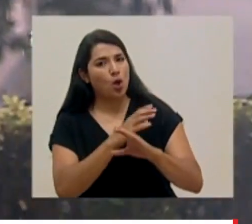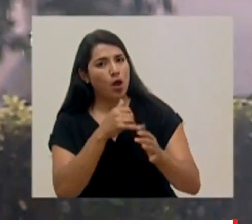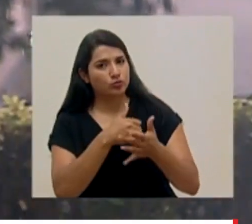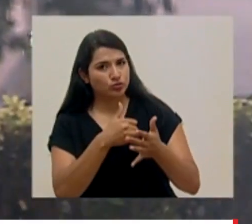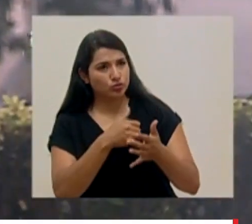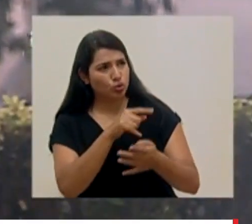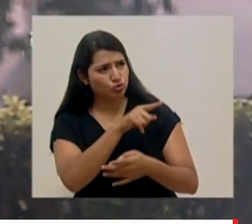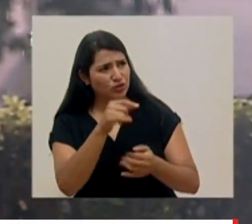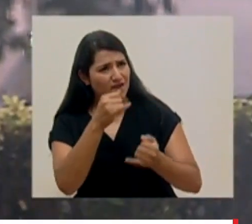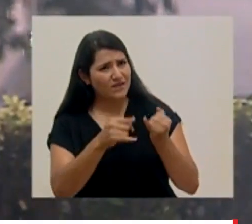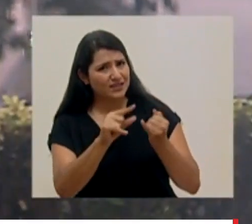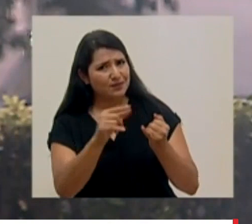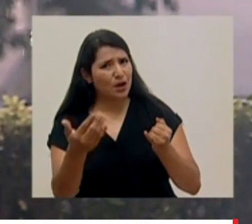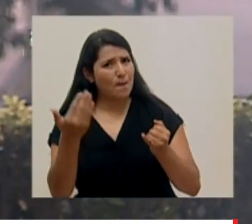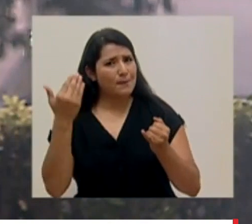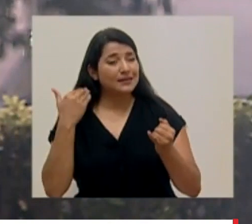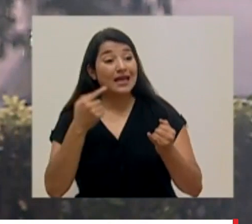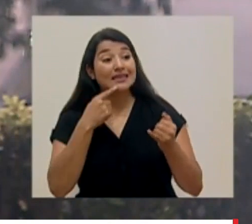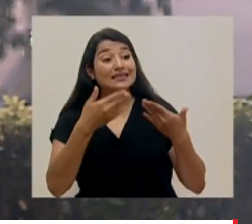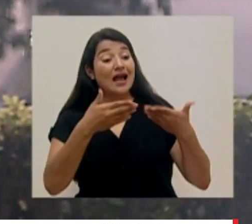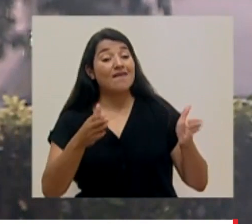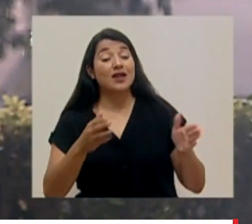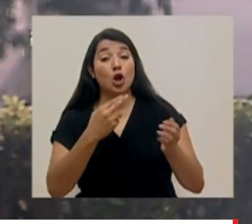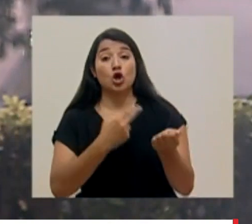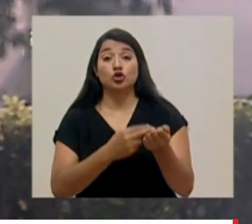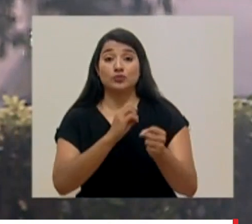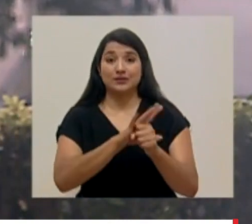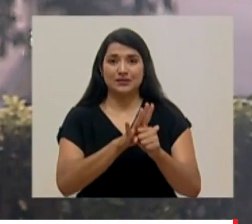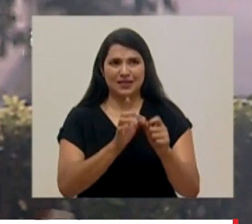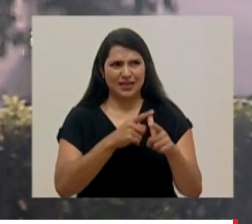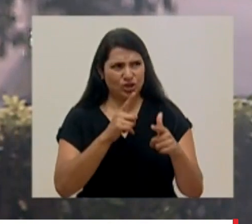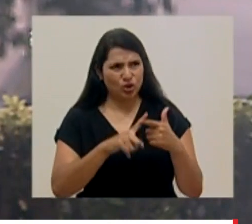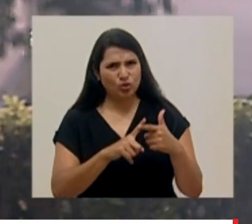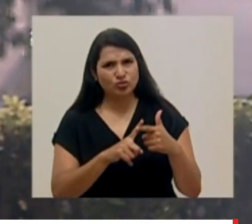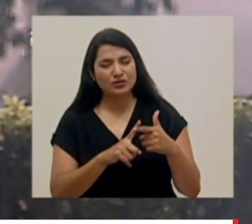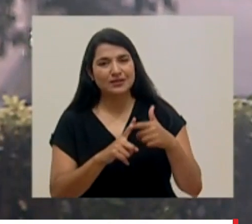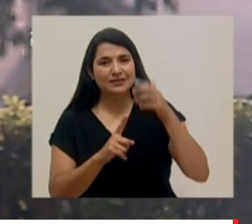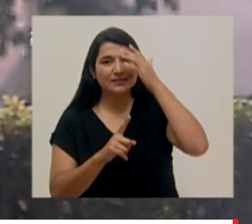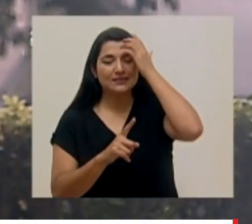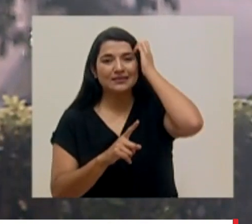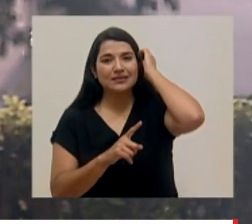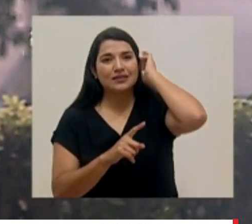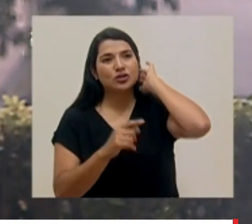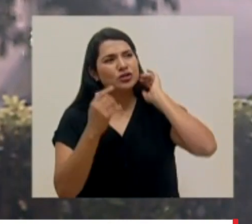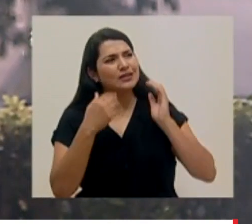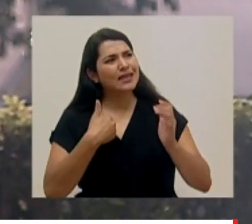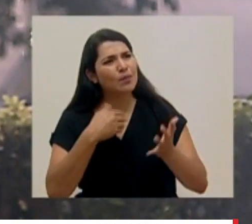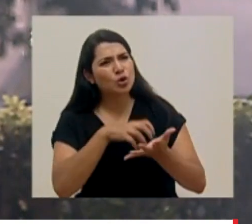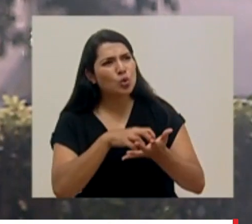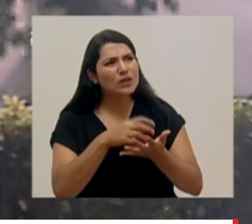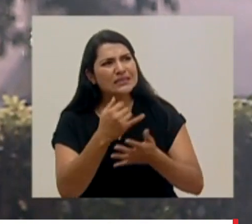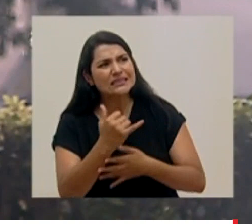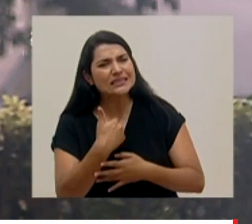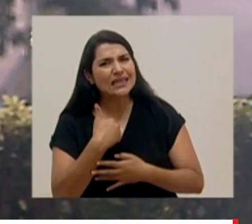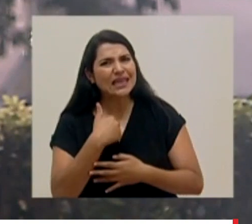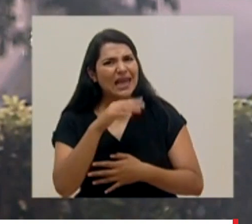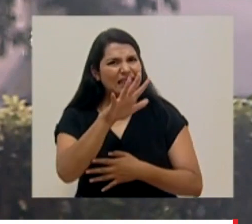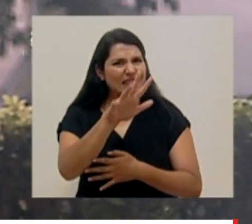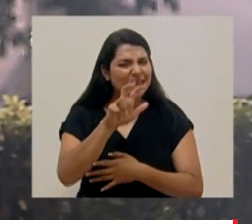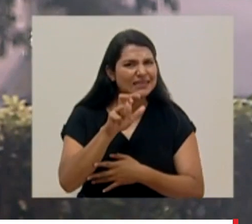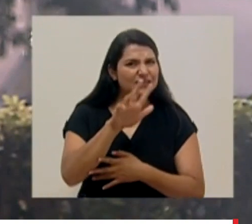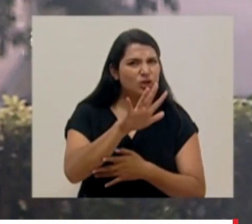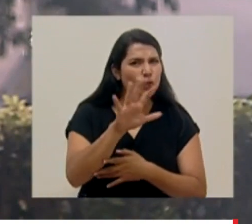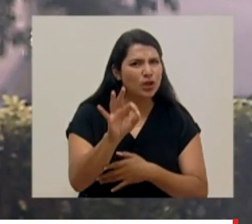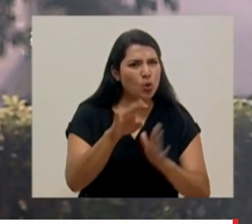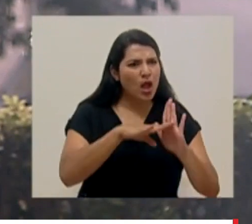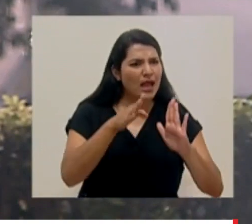del SEACO el fin de semana, queda la duda si las 359 camas entonces estaban o no. Ya hoy vemos que estamos en 304, si no me equivoco. ¿Para qué momento el país ya podría